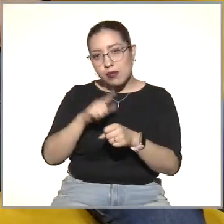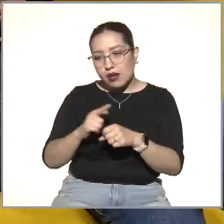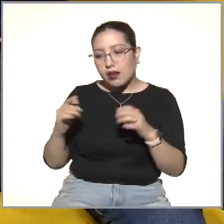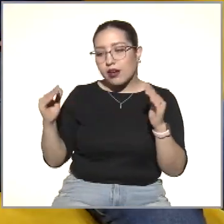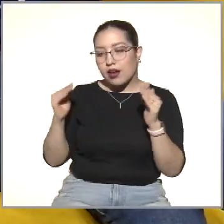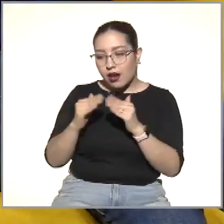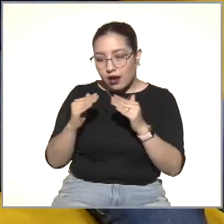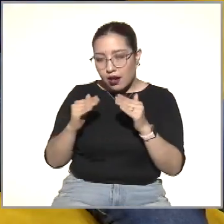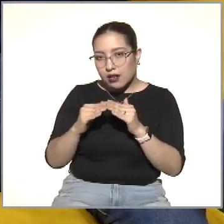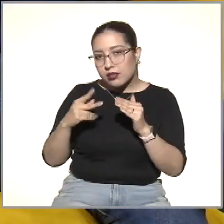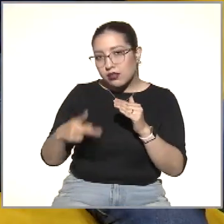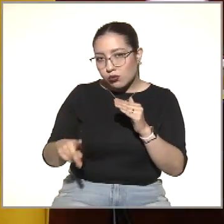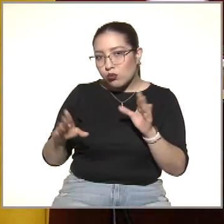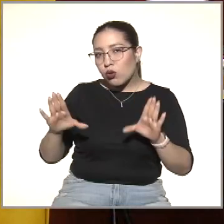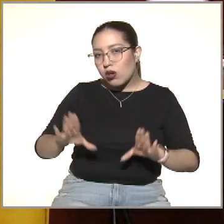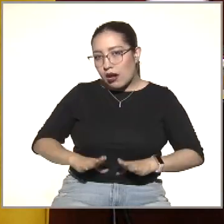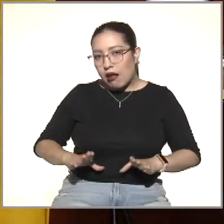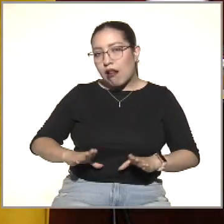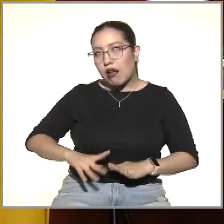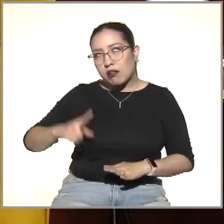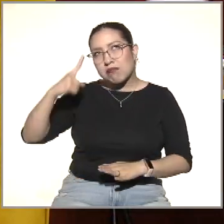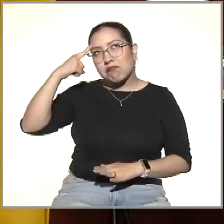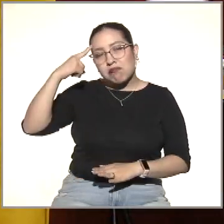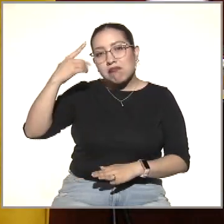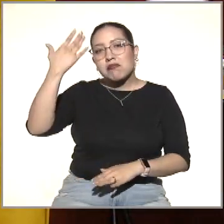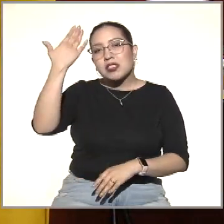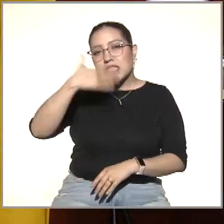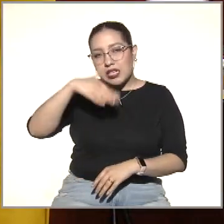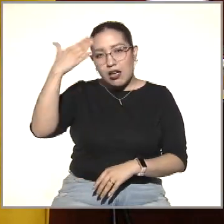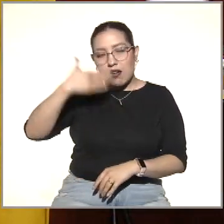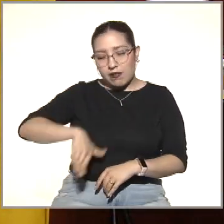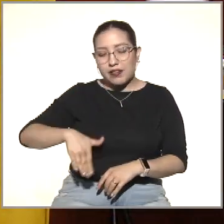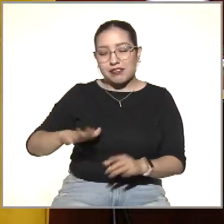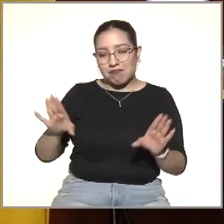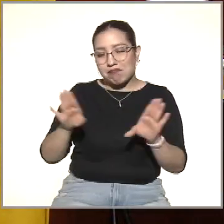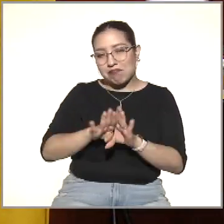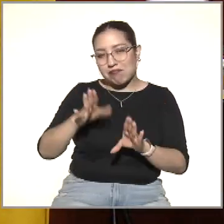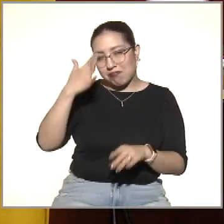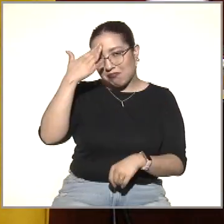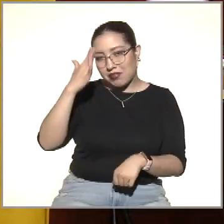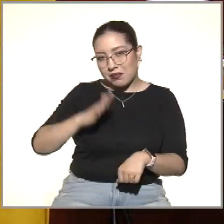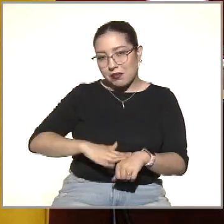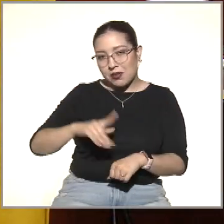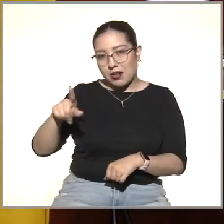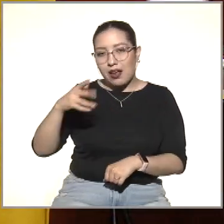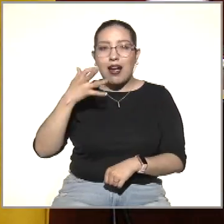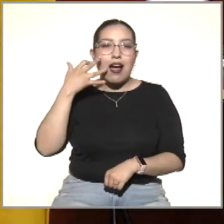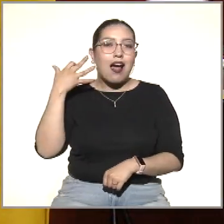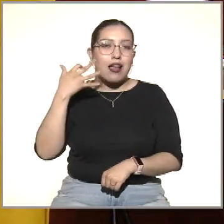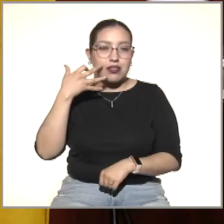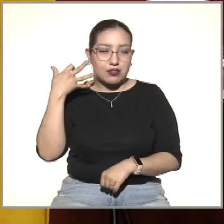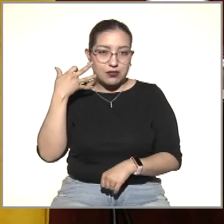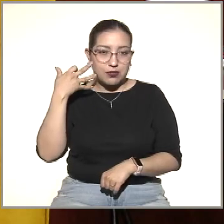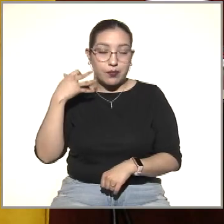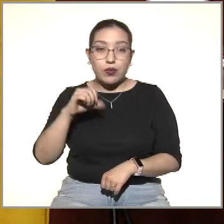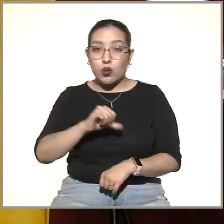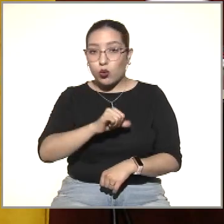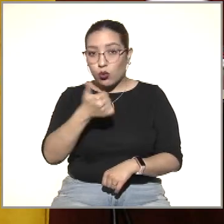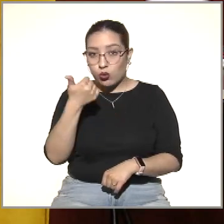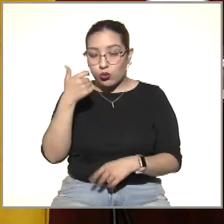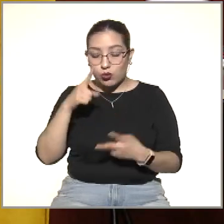tiene ciertas características, y esa es la cara referencial de una palabra. Las palabras también tienen una